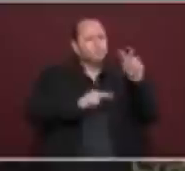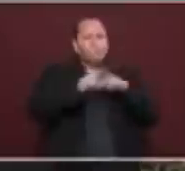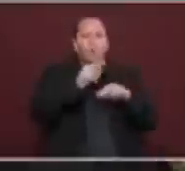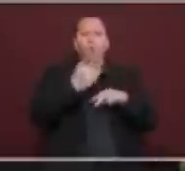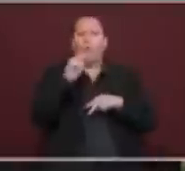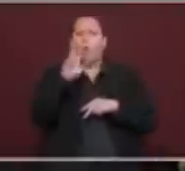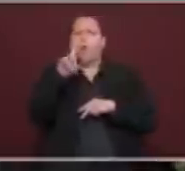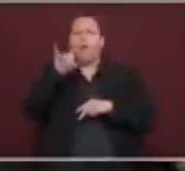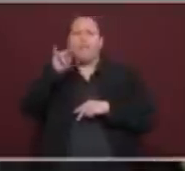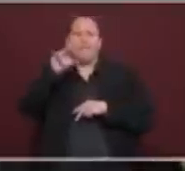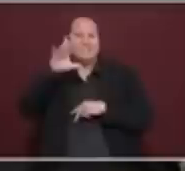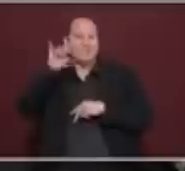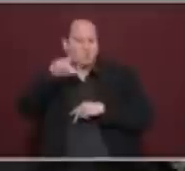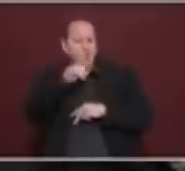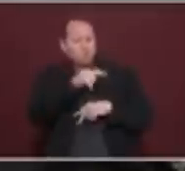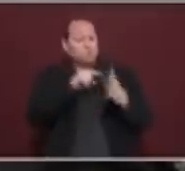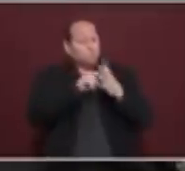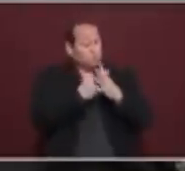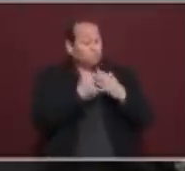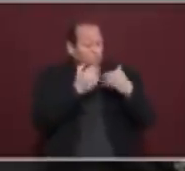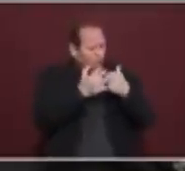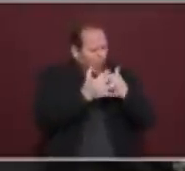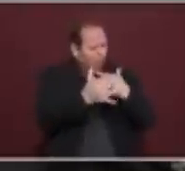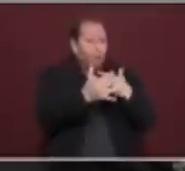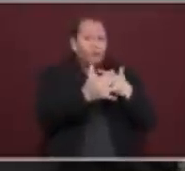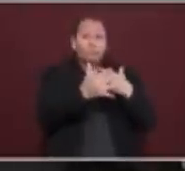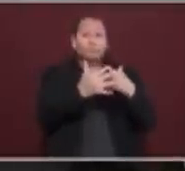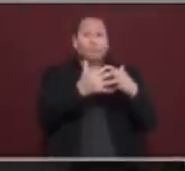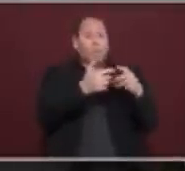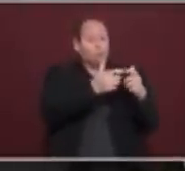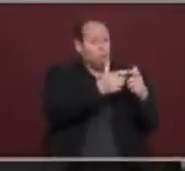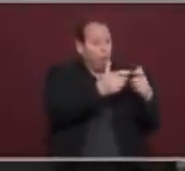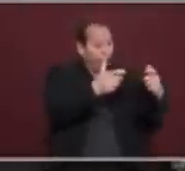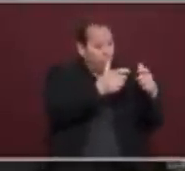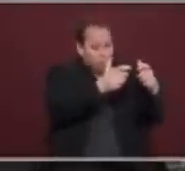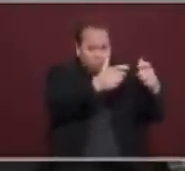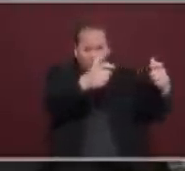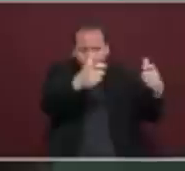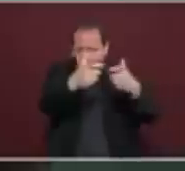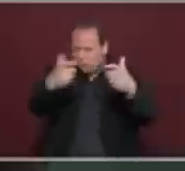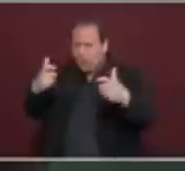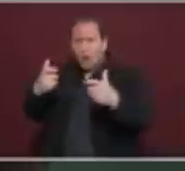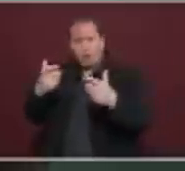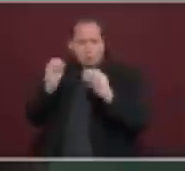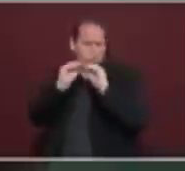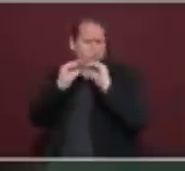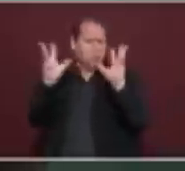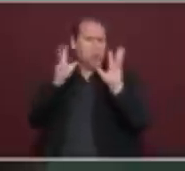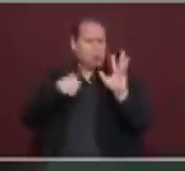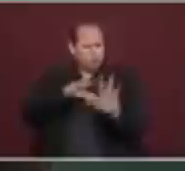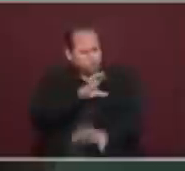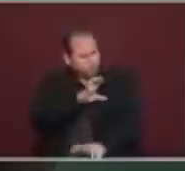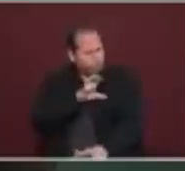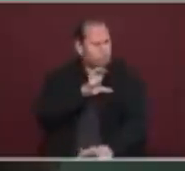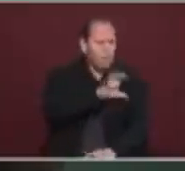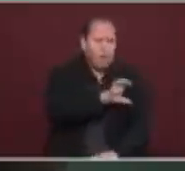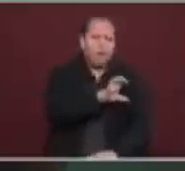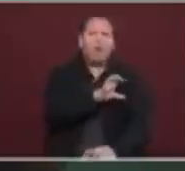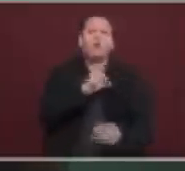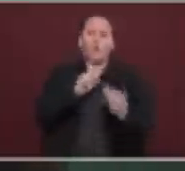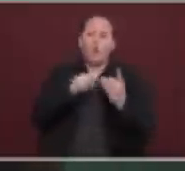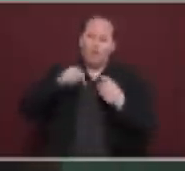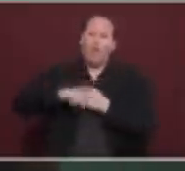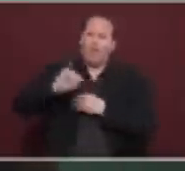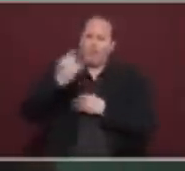crecimiento suficiente de esta institución por supuesto que vamos a fortalecer el estado de fuerza aquí en